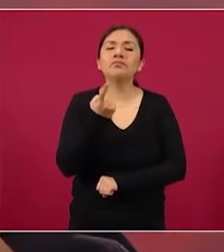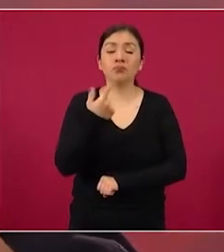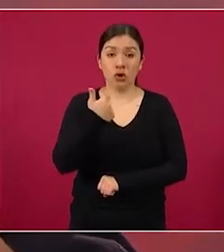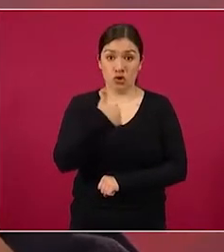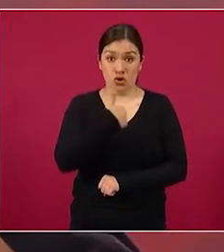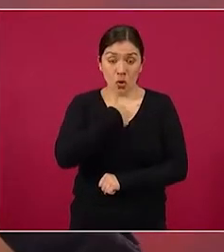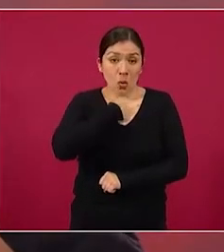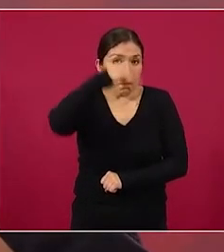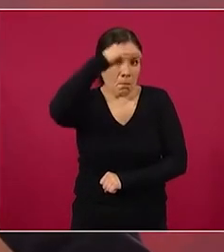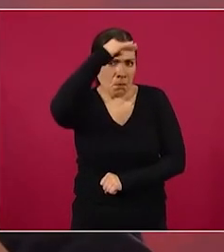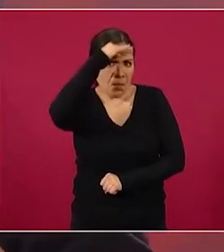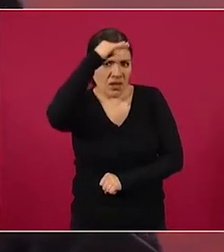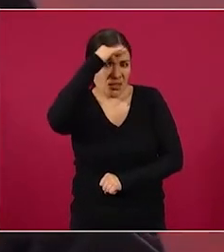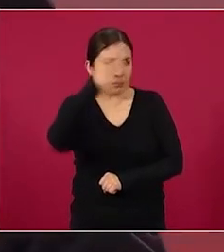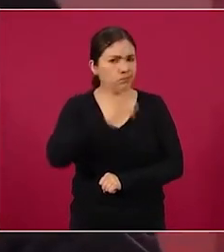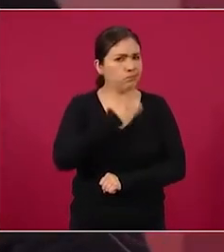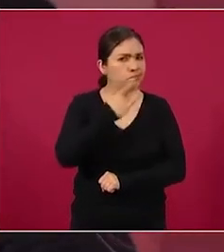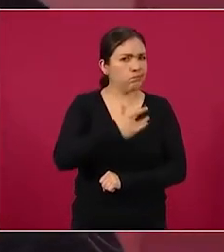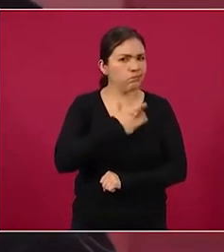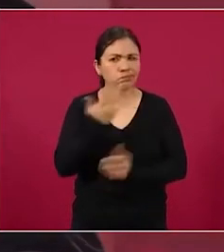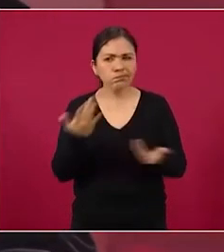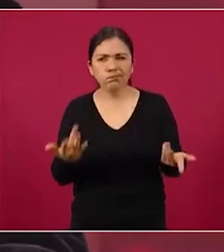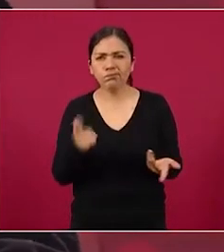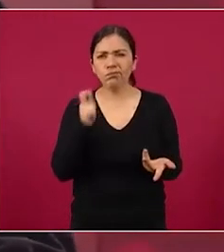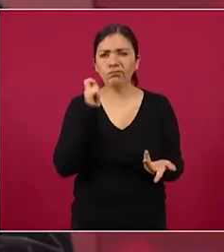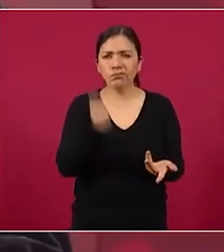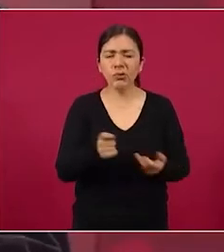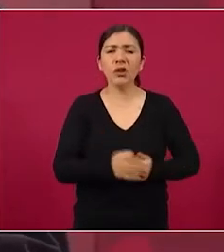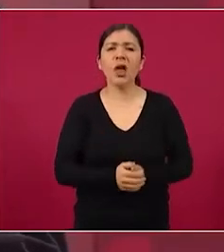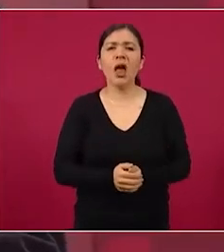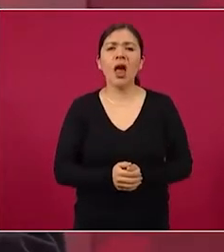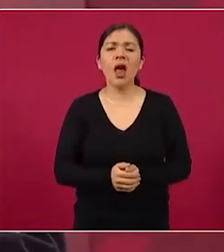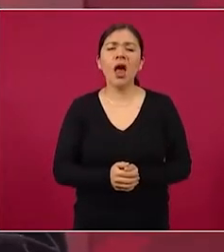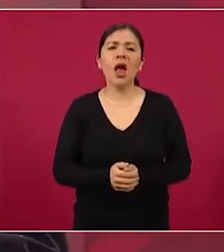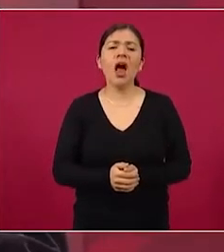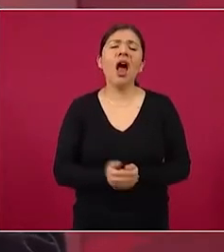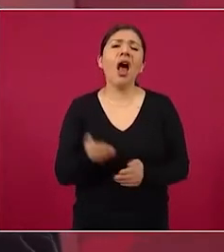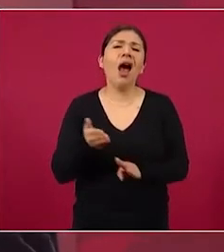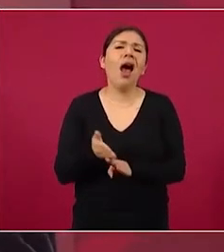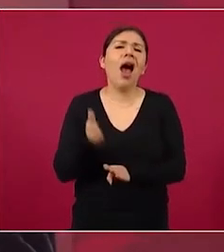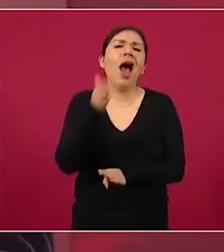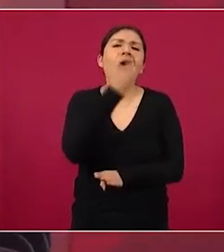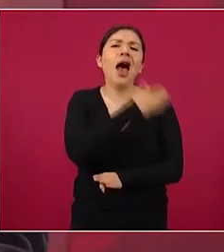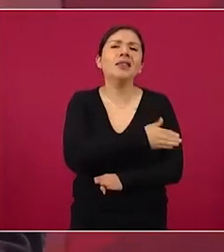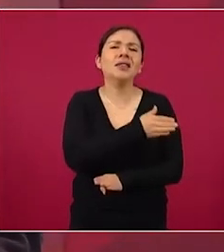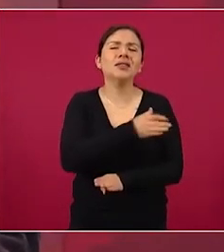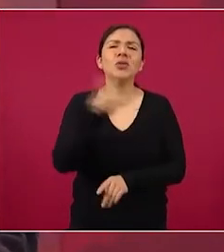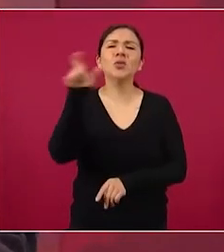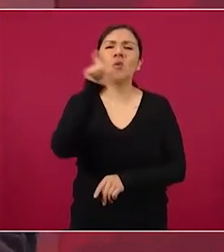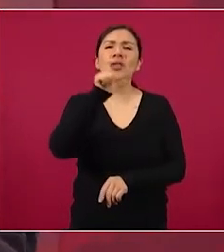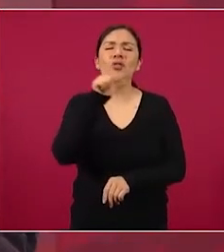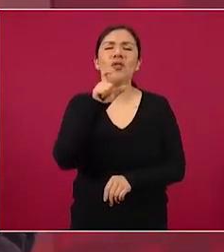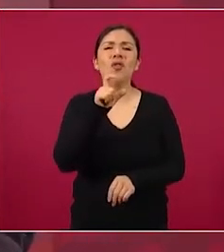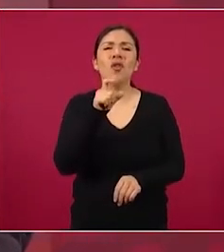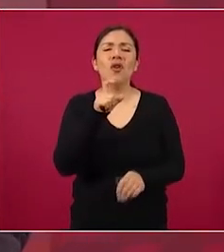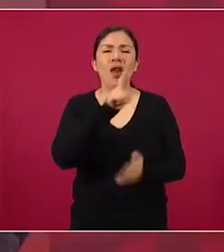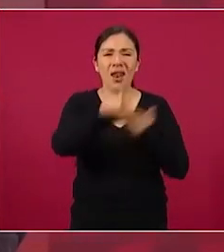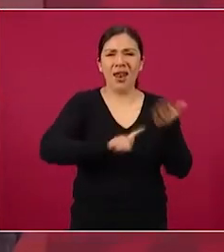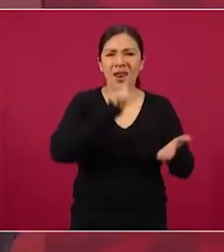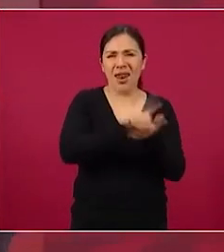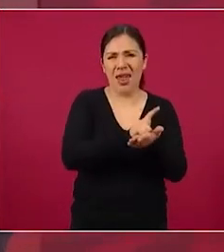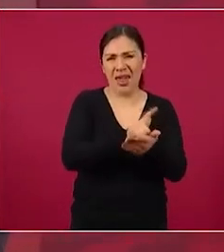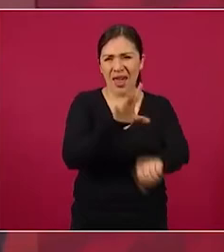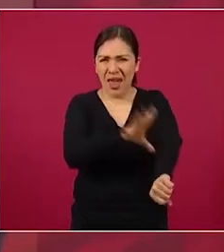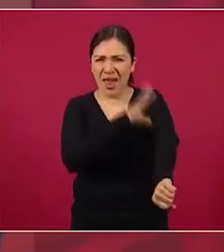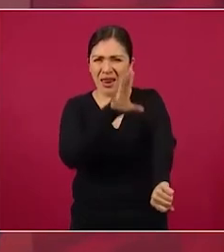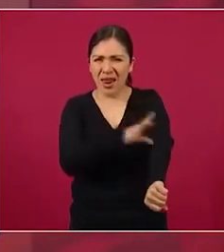consideramos nosotros que se le dio preferencia en la llamada reforma energética a las